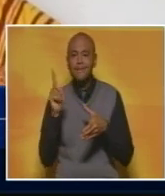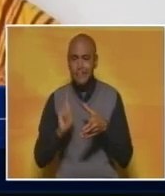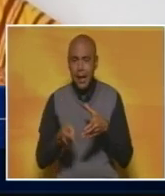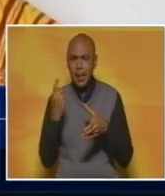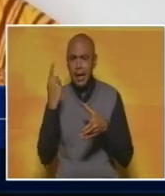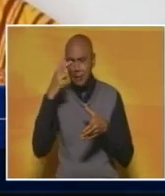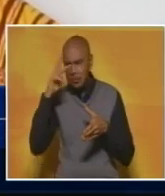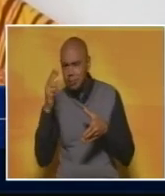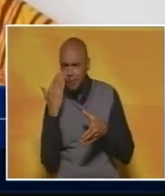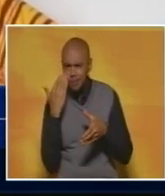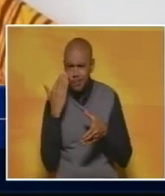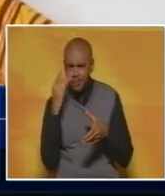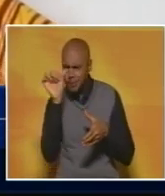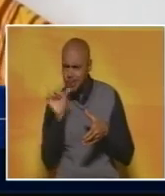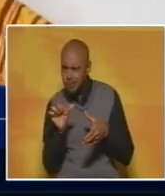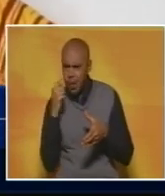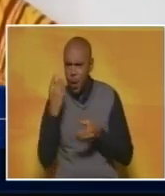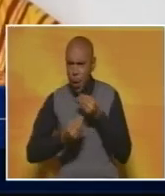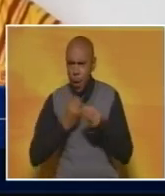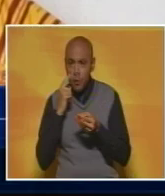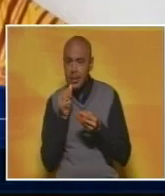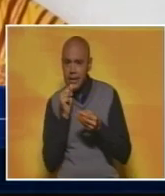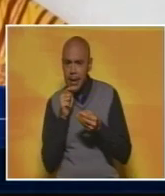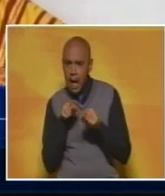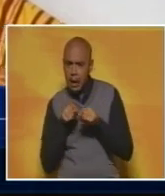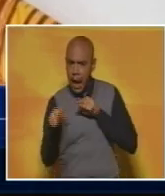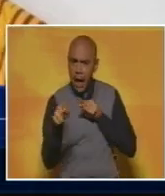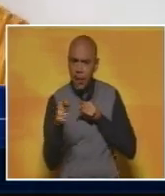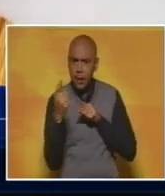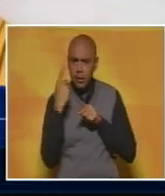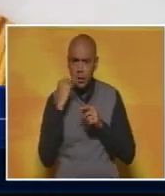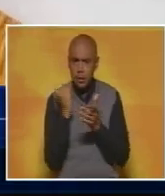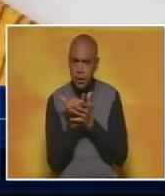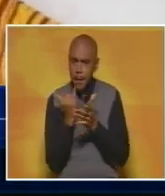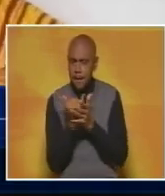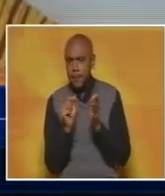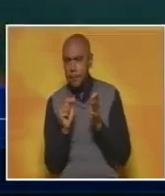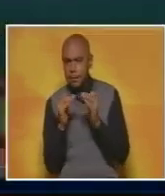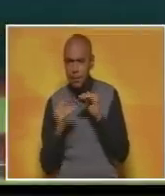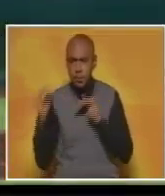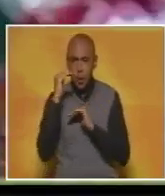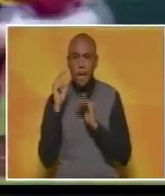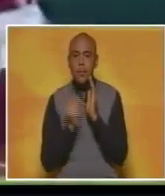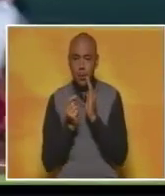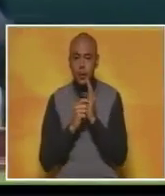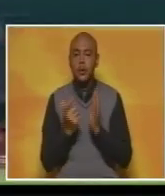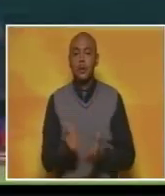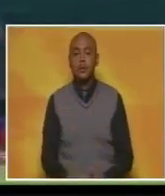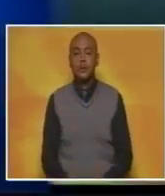pelota y el que pica adelante, como uno dice, es el que va a tener mejor resultado.